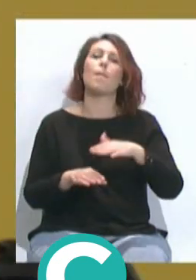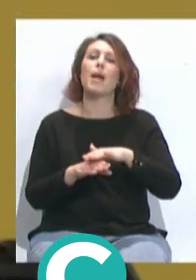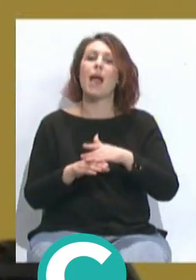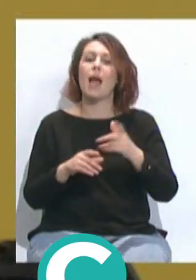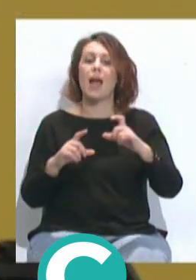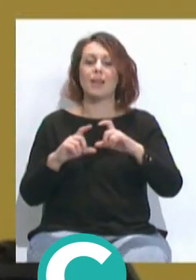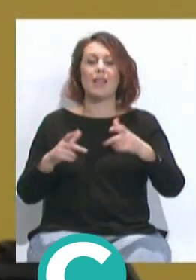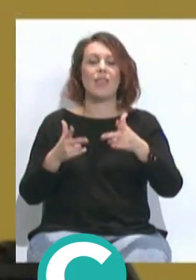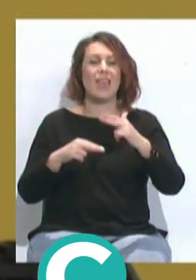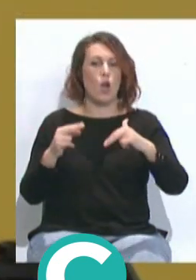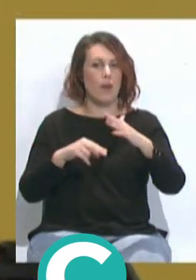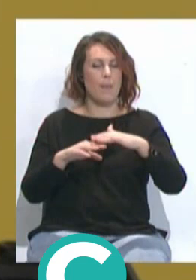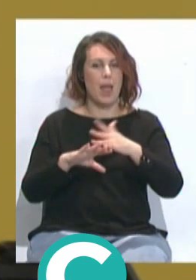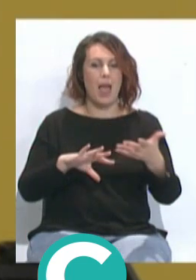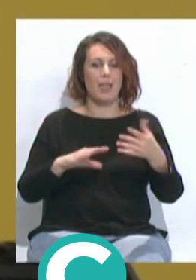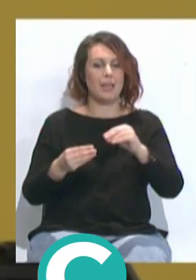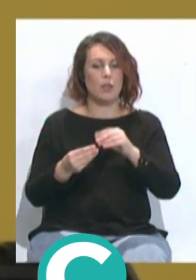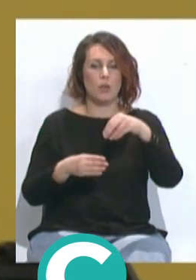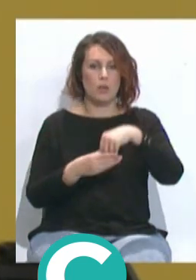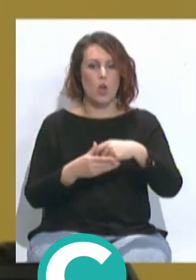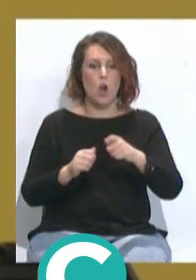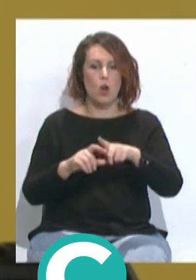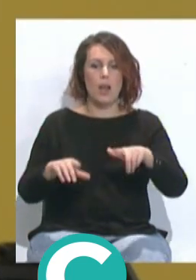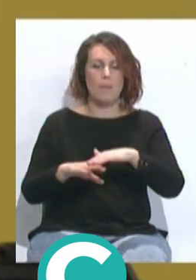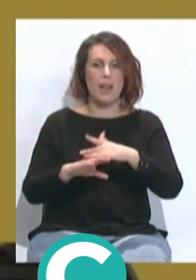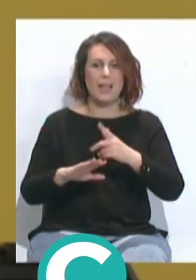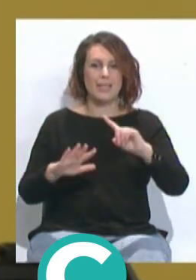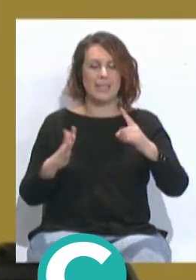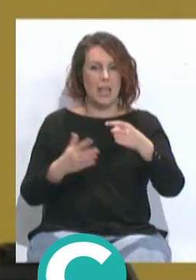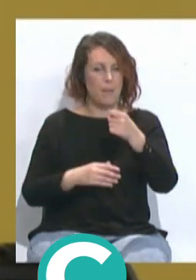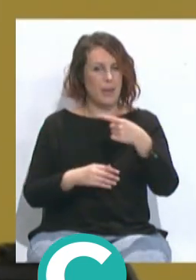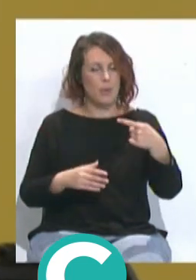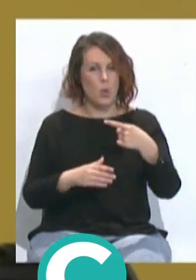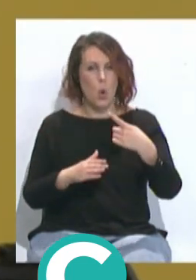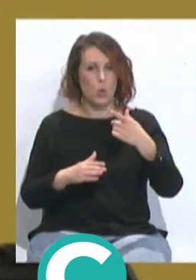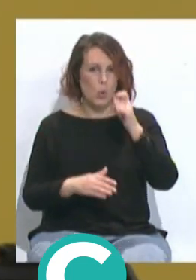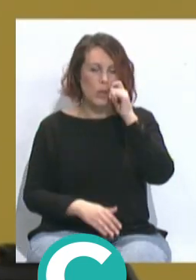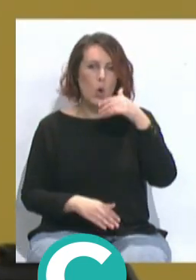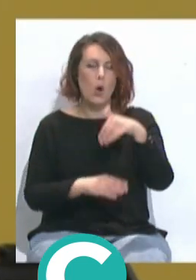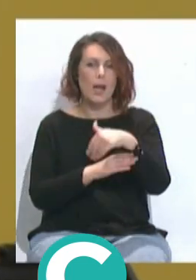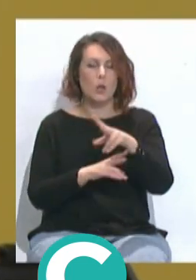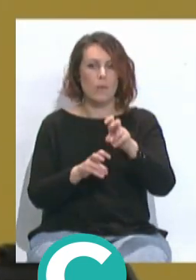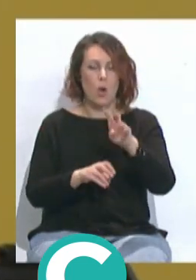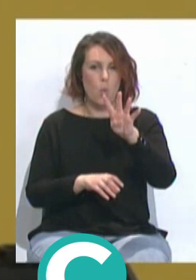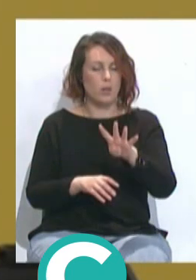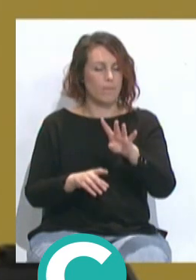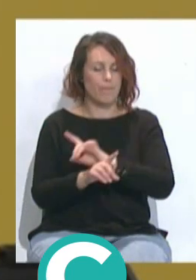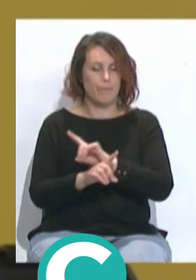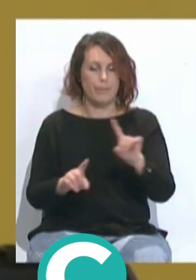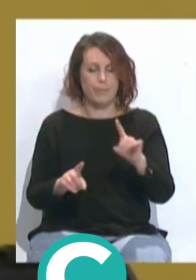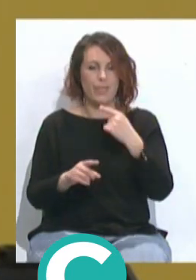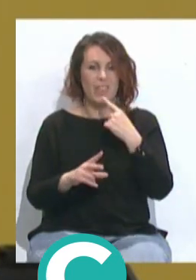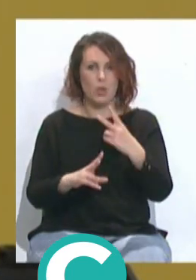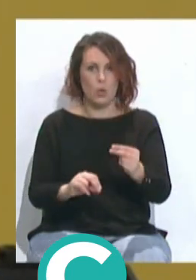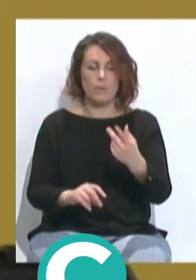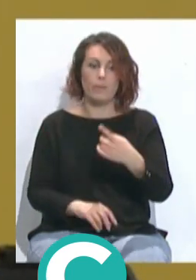de licencia de obra para la adaptación interior del local para seis apartamentos turísticos en la calle nueva 4 recordamos que el